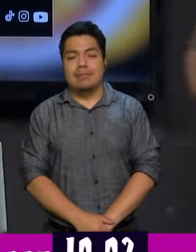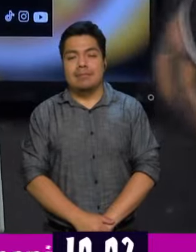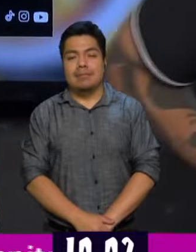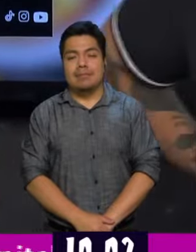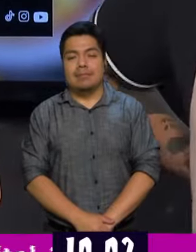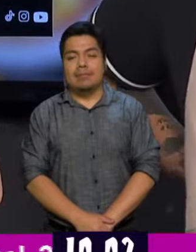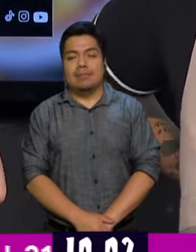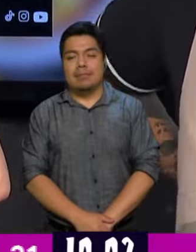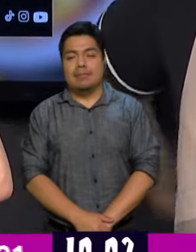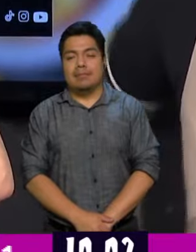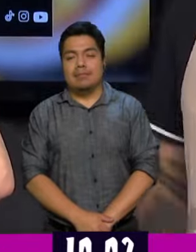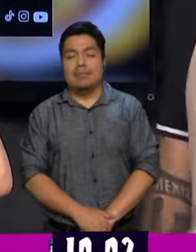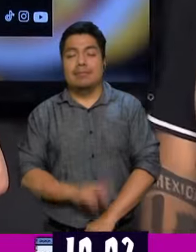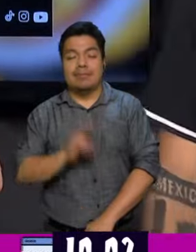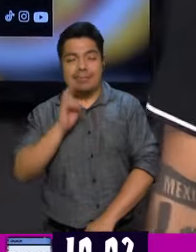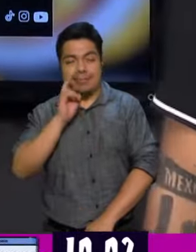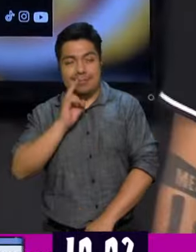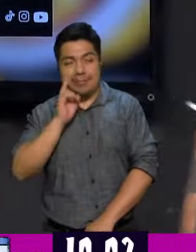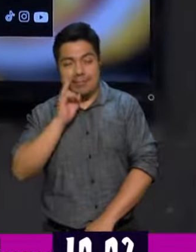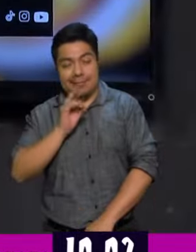Qué escena tan sexy.